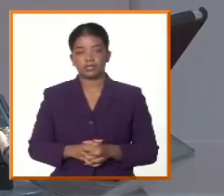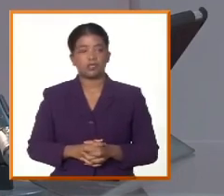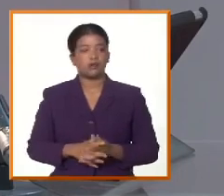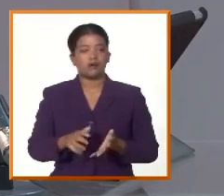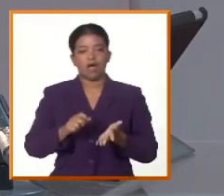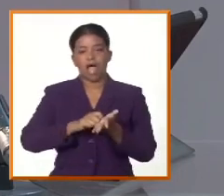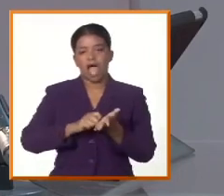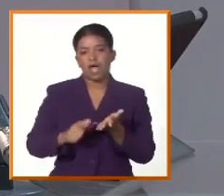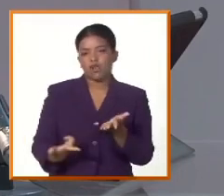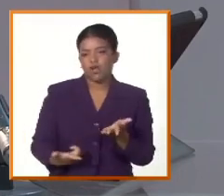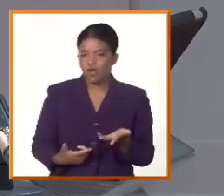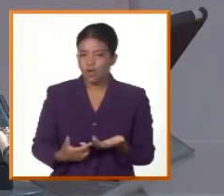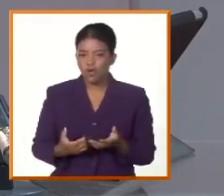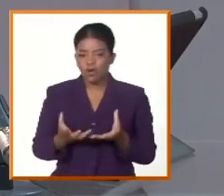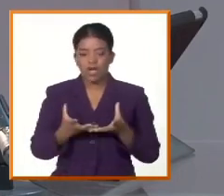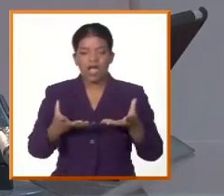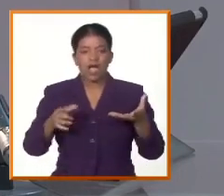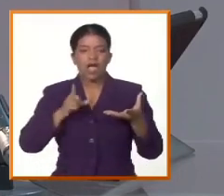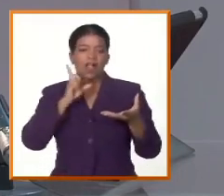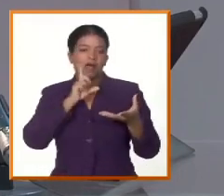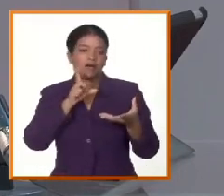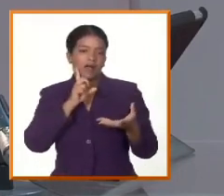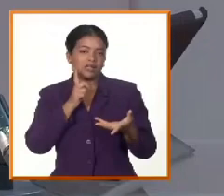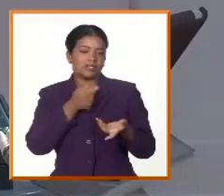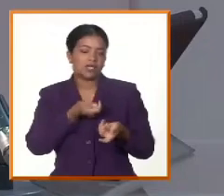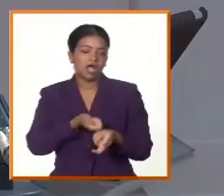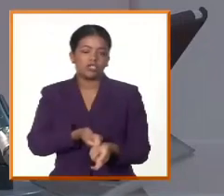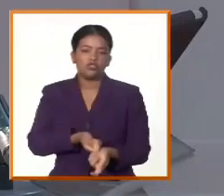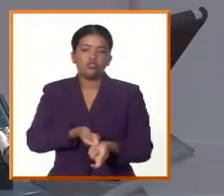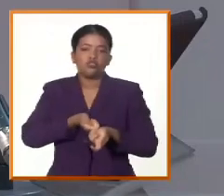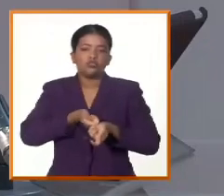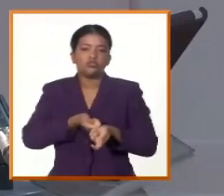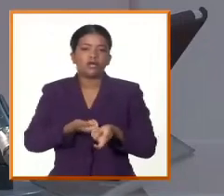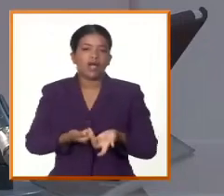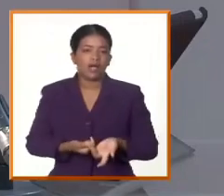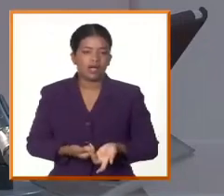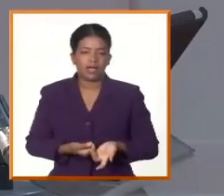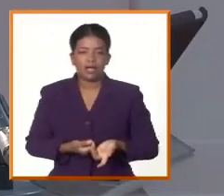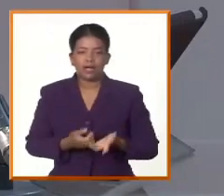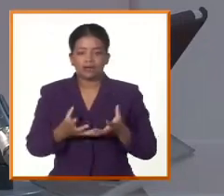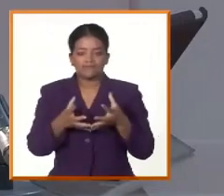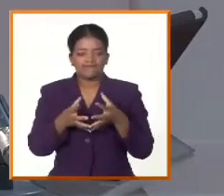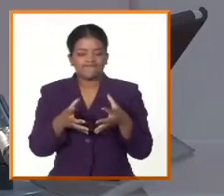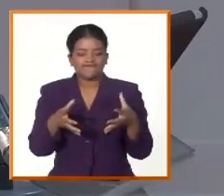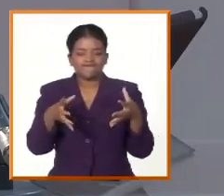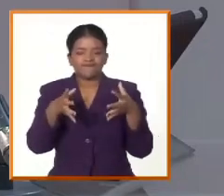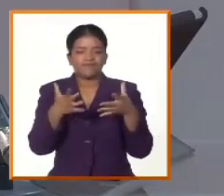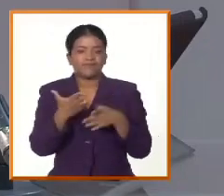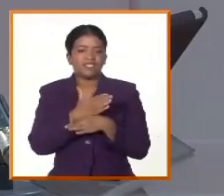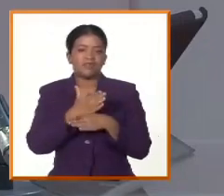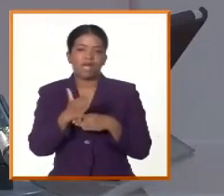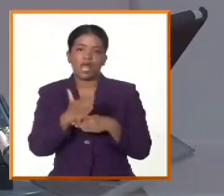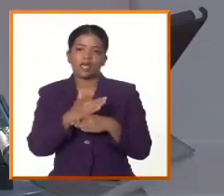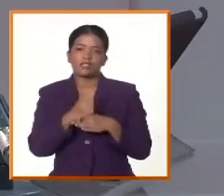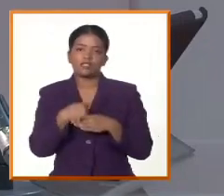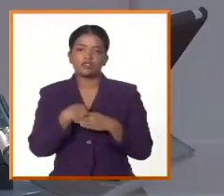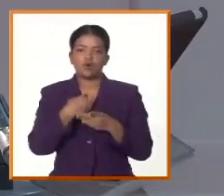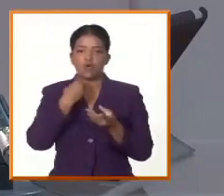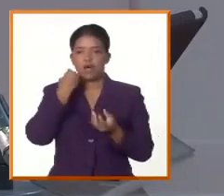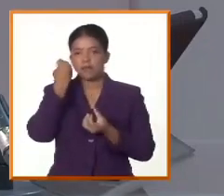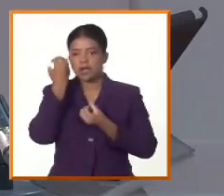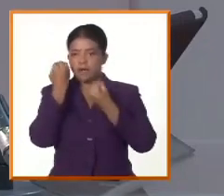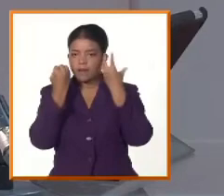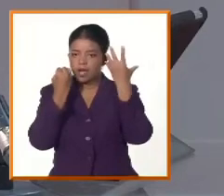Yuca mapein plátano maíz nosotros no se limitóba nada sino opciones para diferentes productos